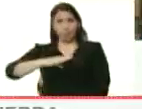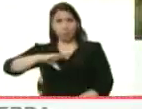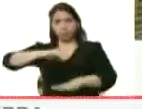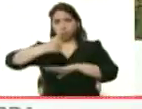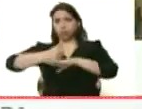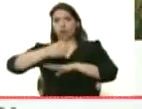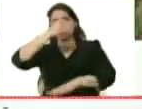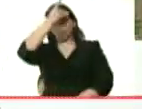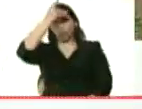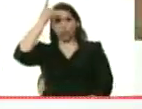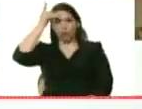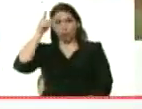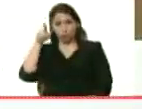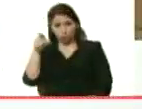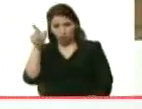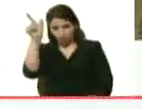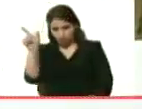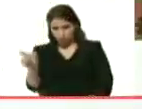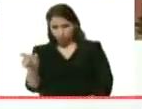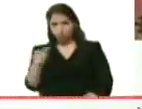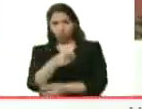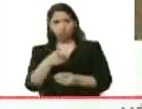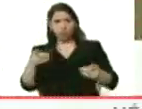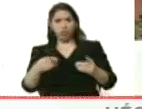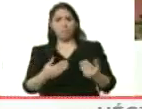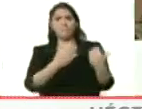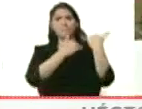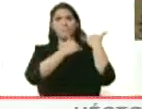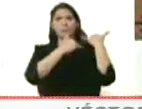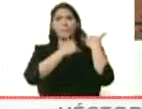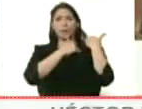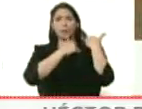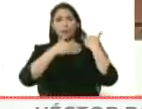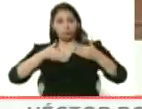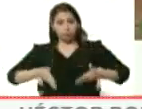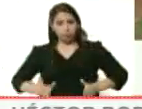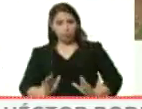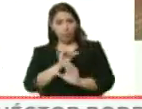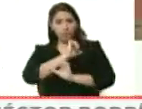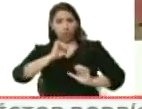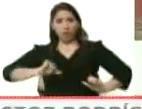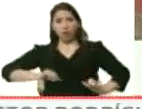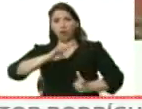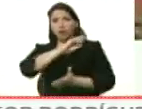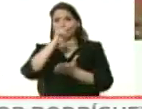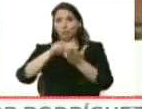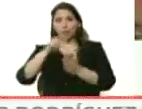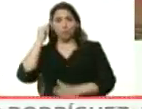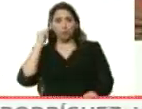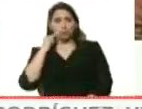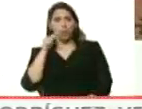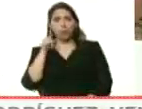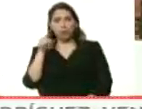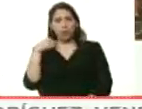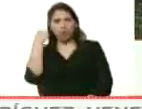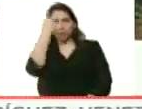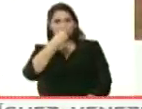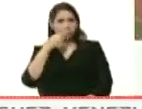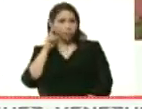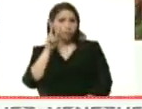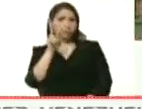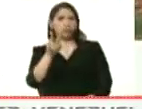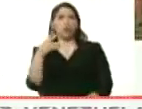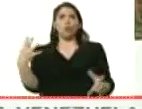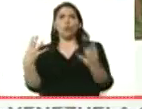como digno representante también, habiendo nacido nuestra Fuerza Armada Nacional Bolivariana, y usted dio la cara junto con nuestro